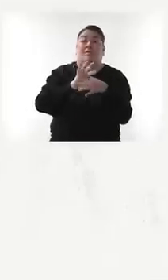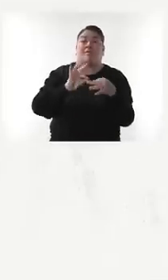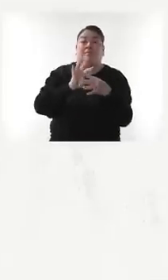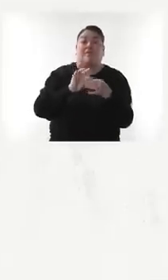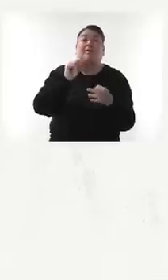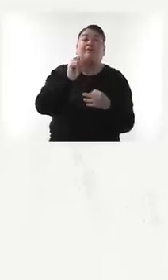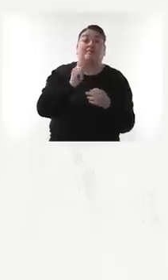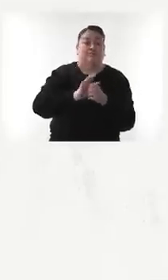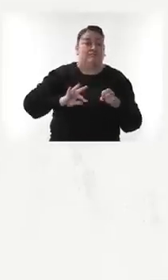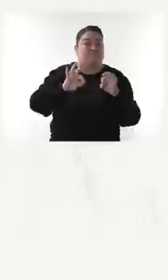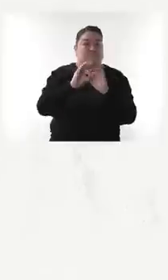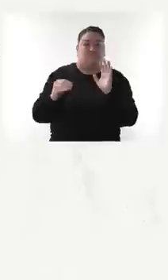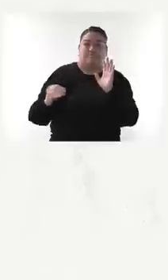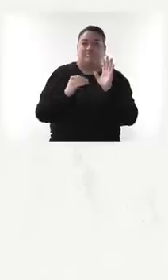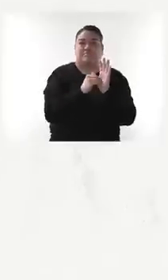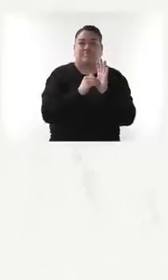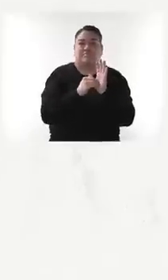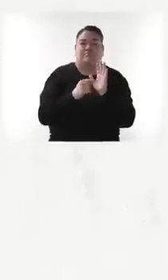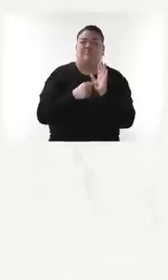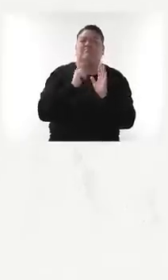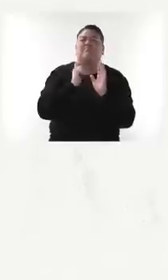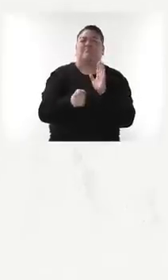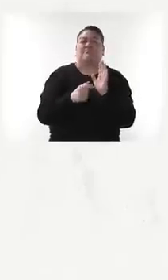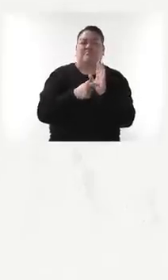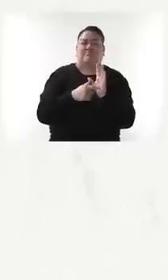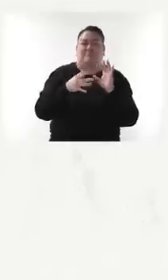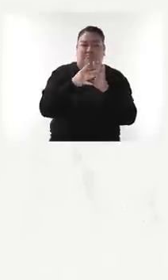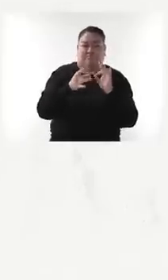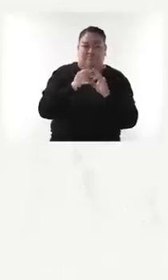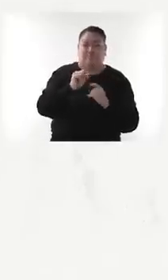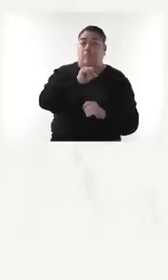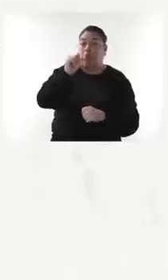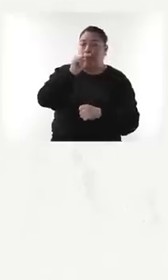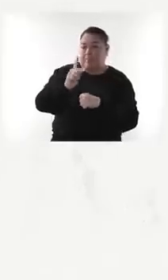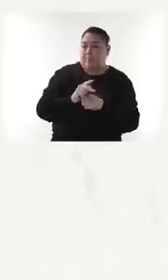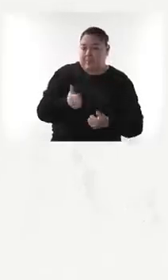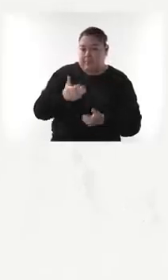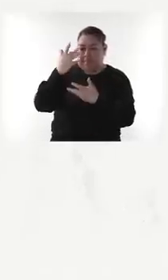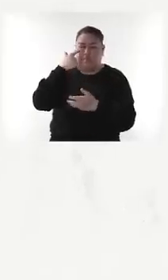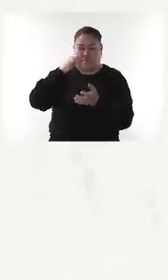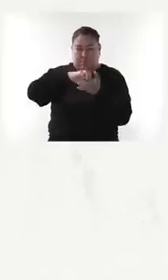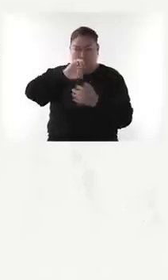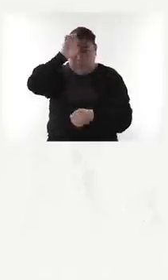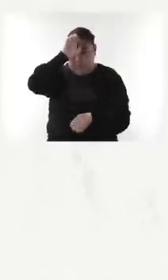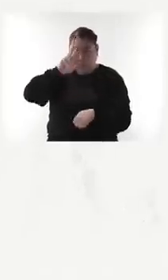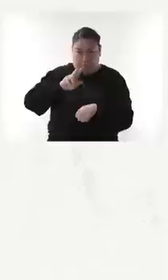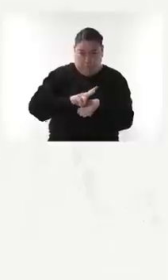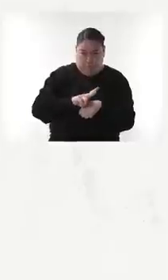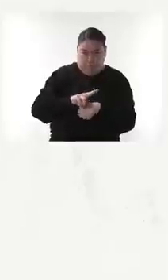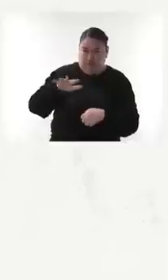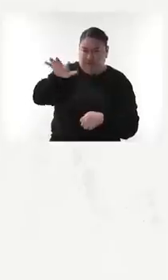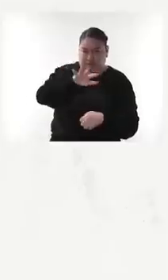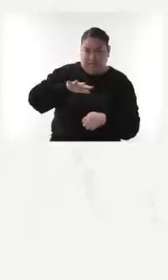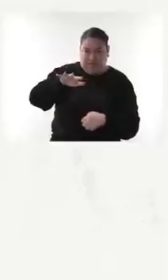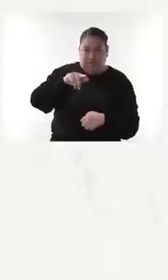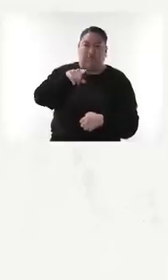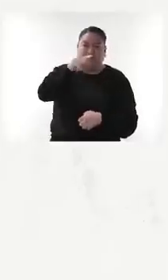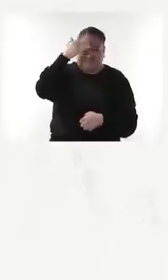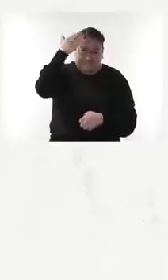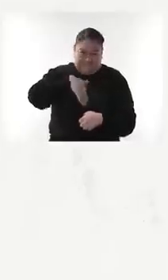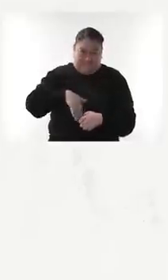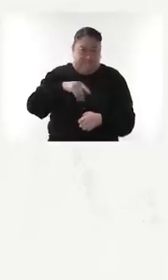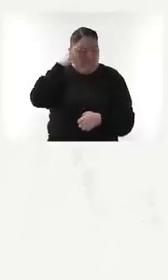que es relevante. Y ahora vamos a la exportación de jugadores. En Europa, la política de extranjeros es muy